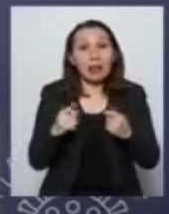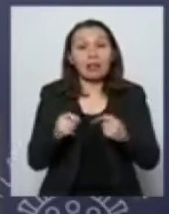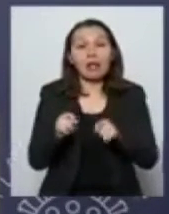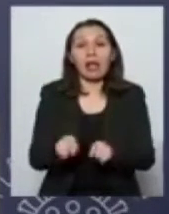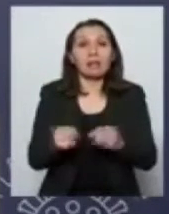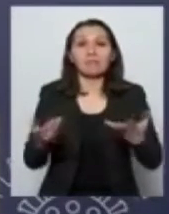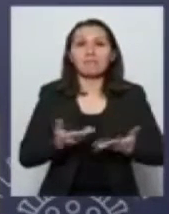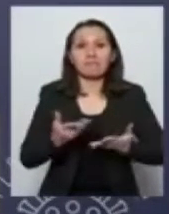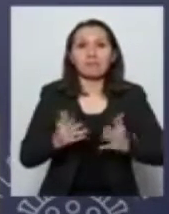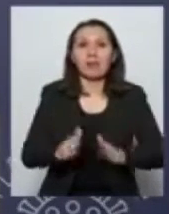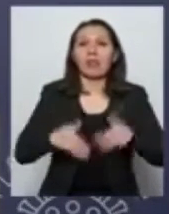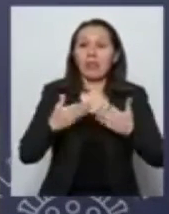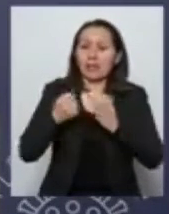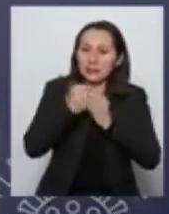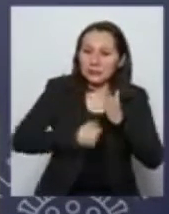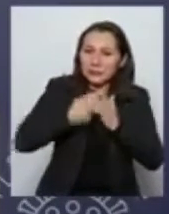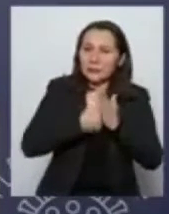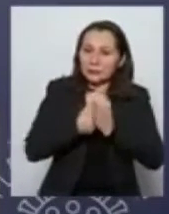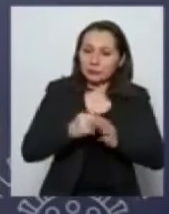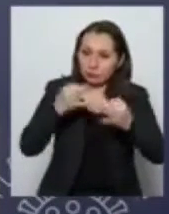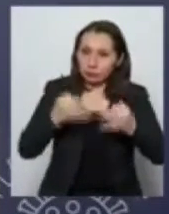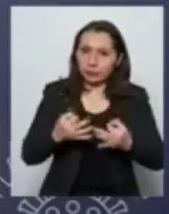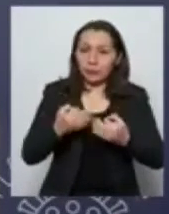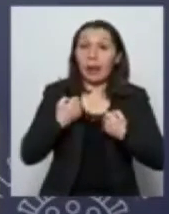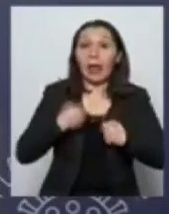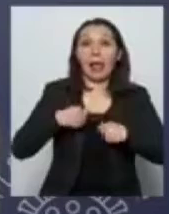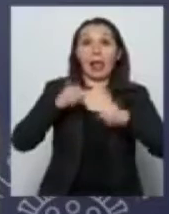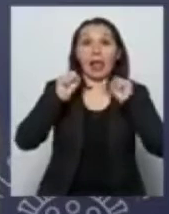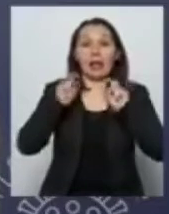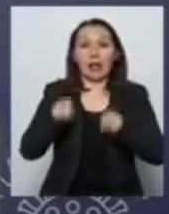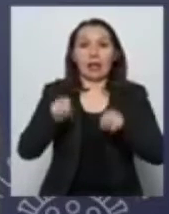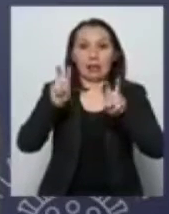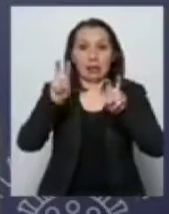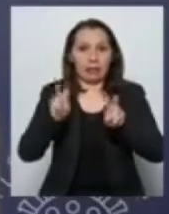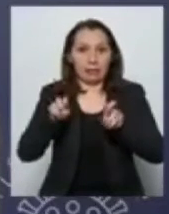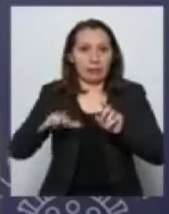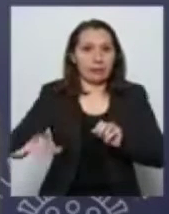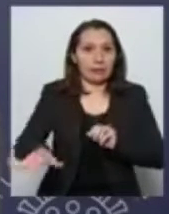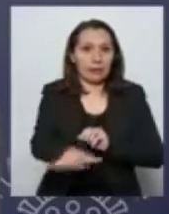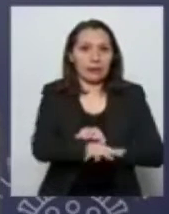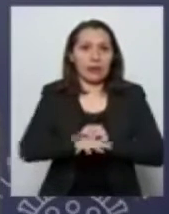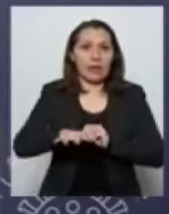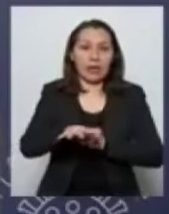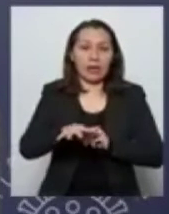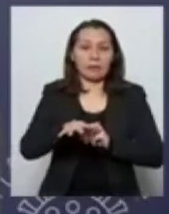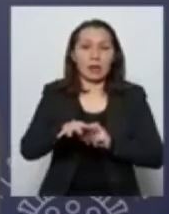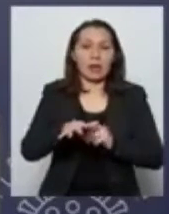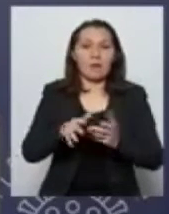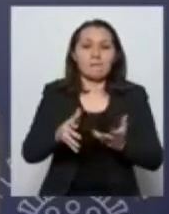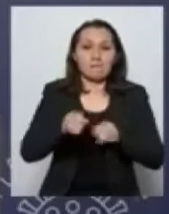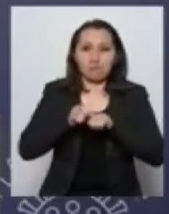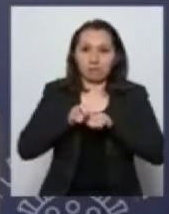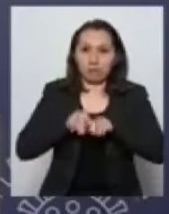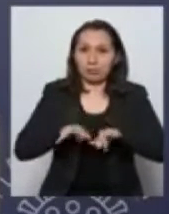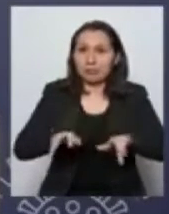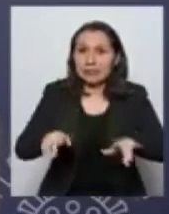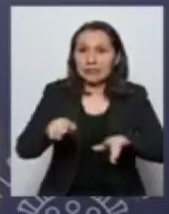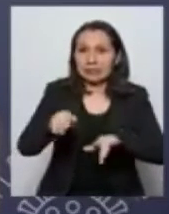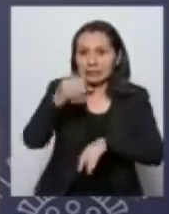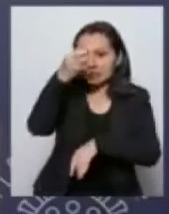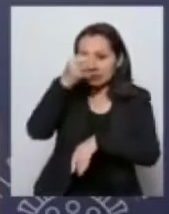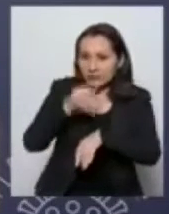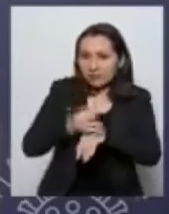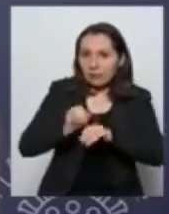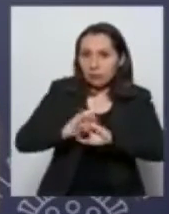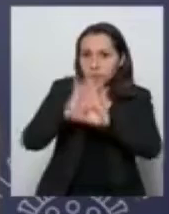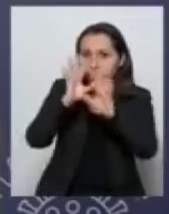de dar la pelea como corresponde y salir victoriosos de esta, en esta pandemia que